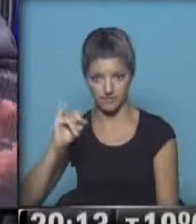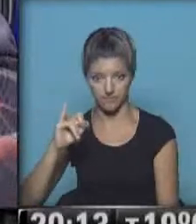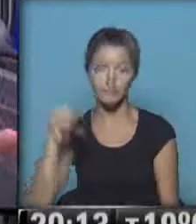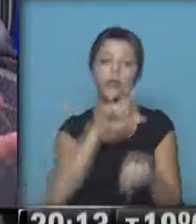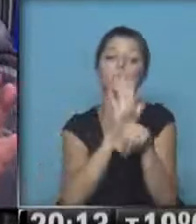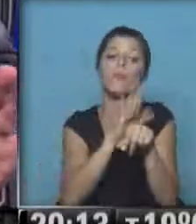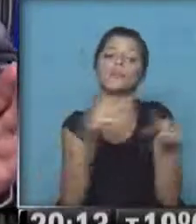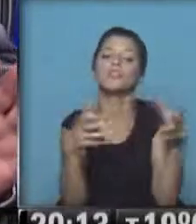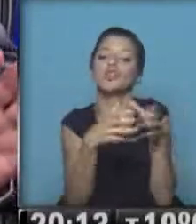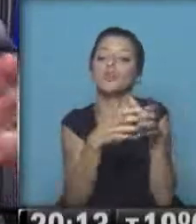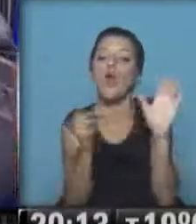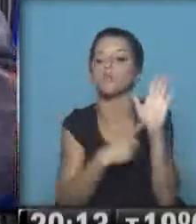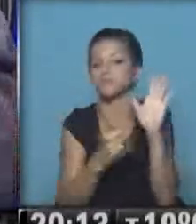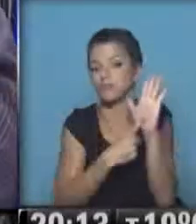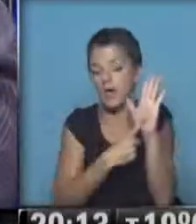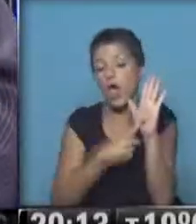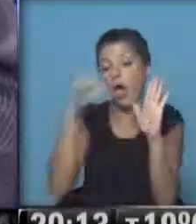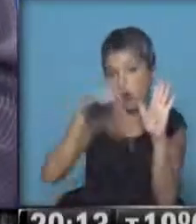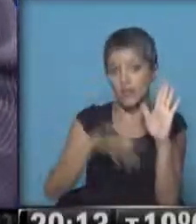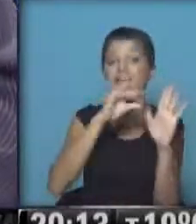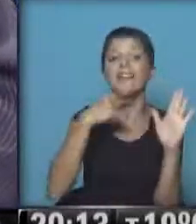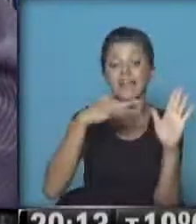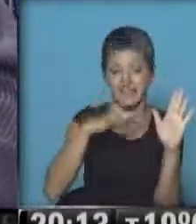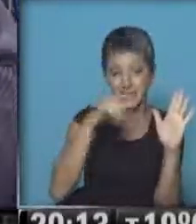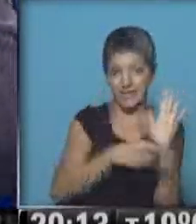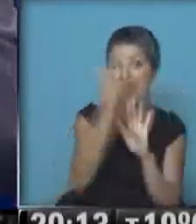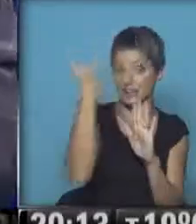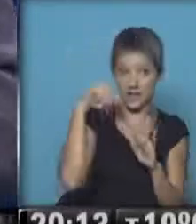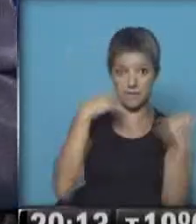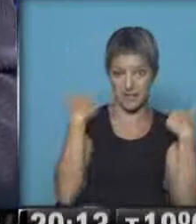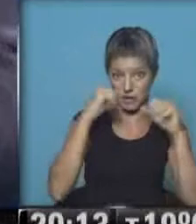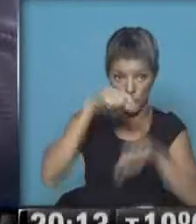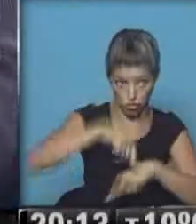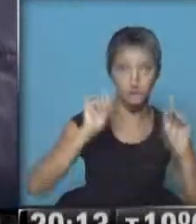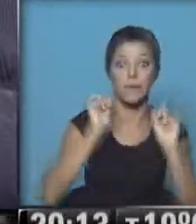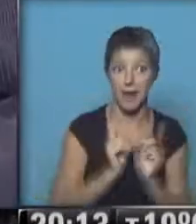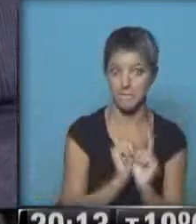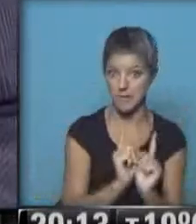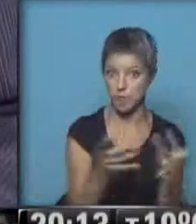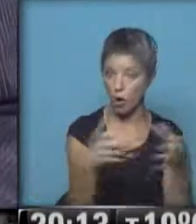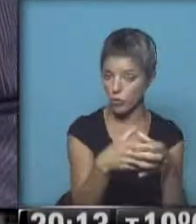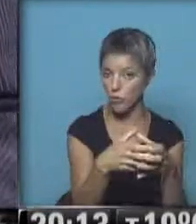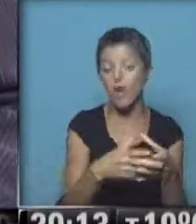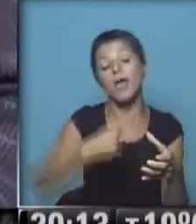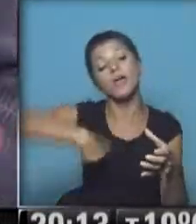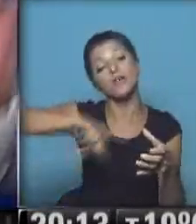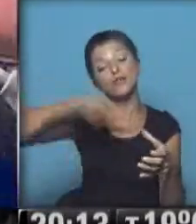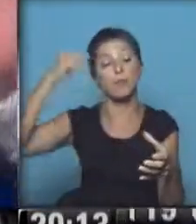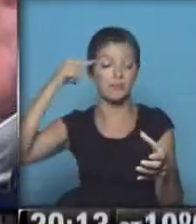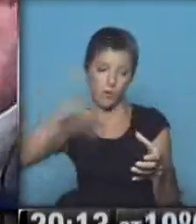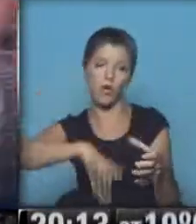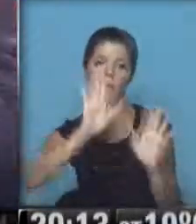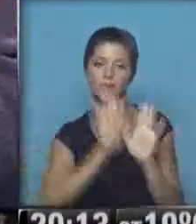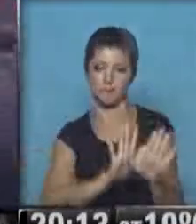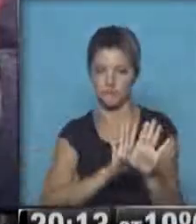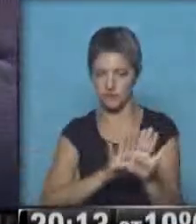equipos, es el que probó el Vasco en el día de ayer, es el que ratificó en el día de hoy, es el que nosotros creemos que va a jugar.